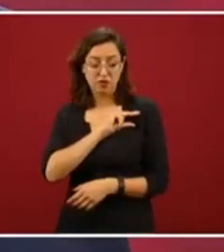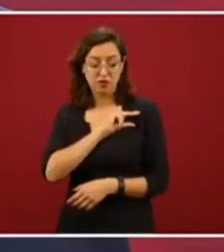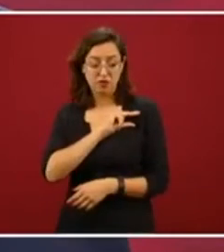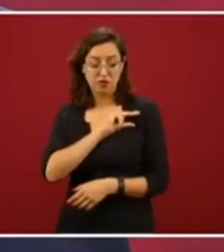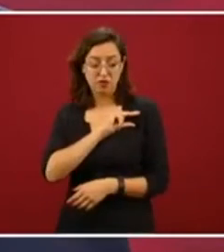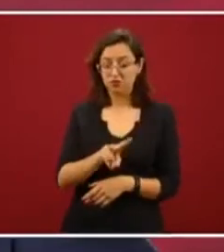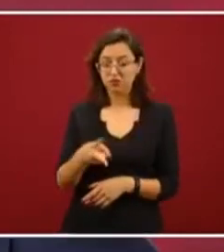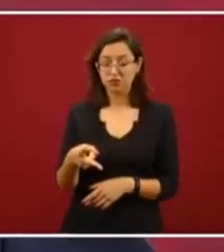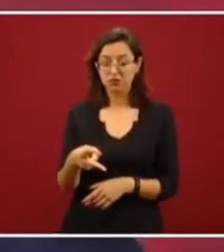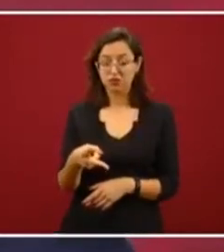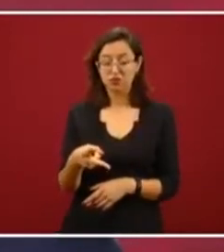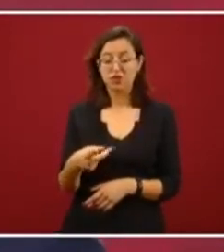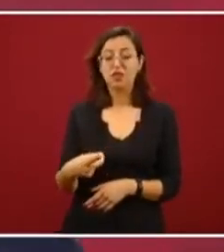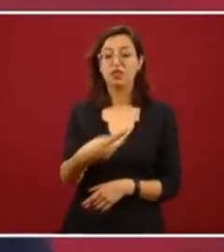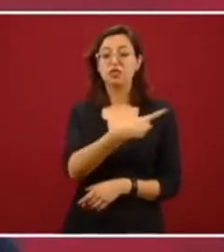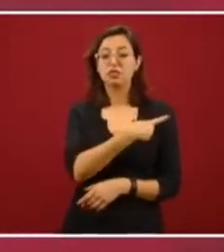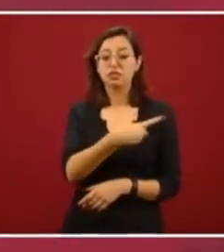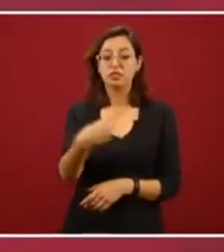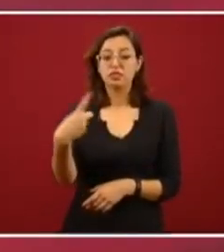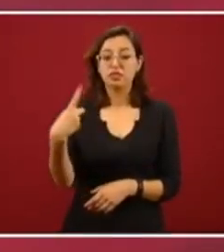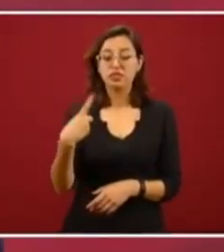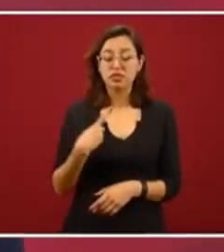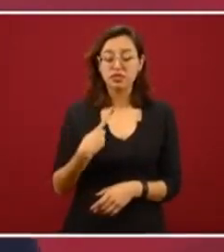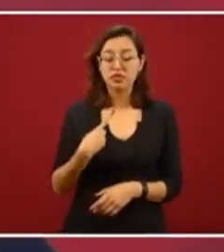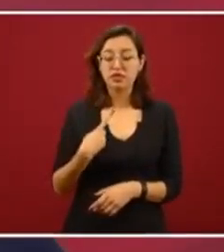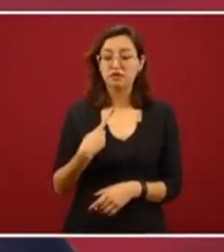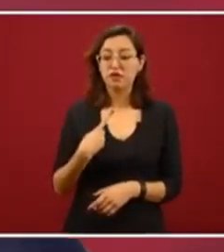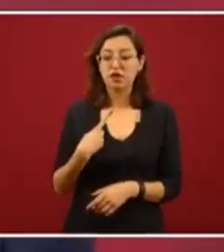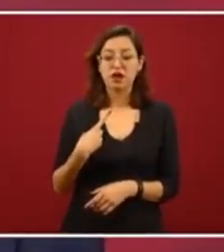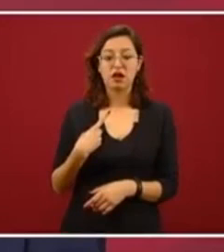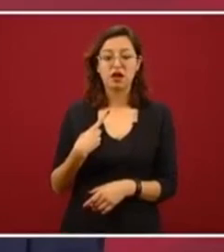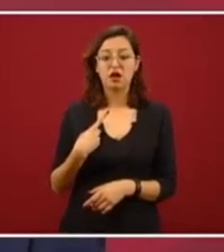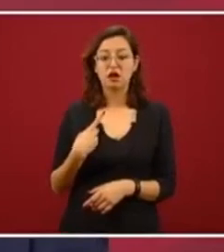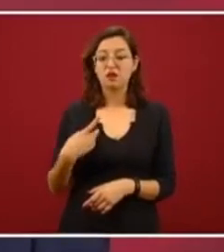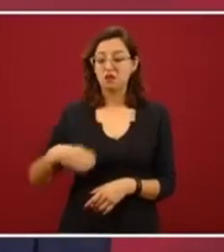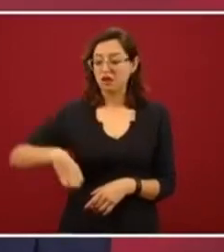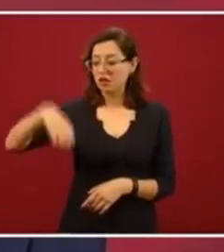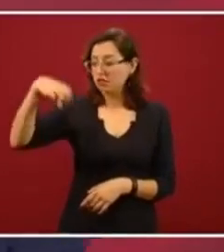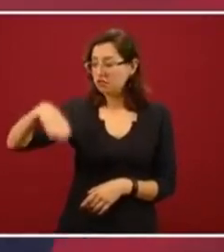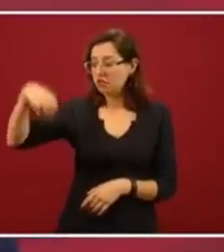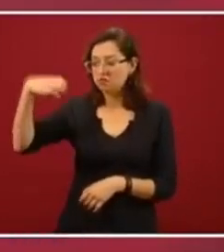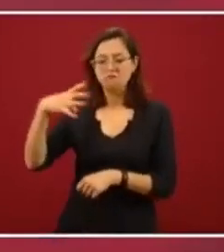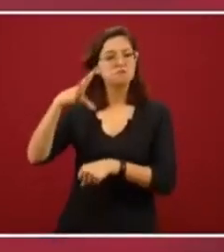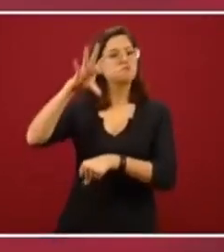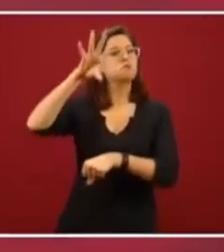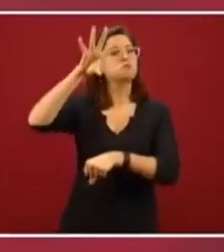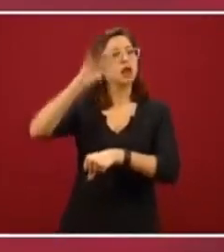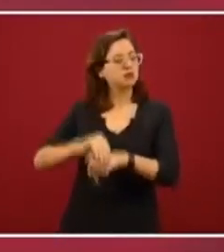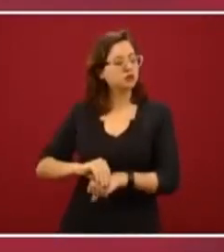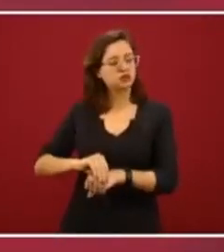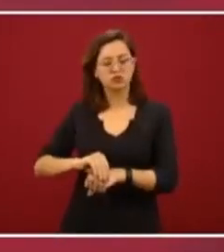se les otorgue permiso a los adultos mayores